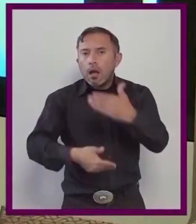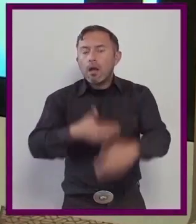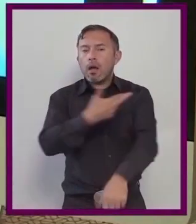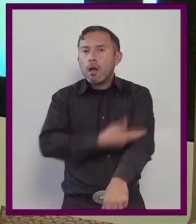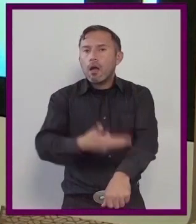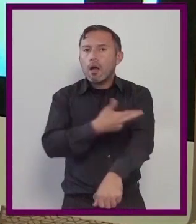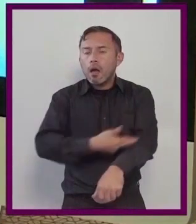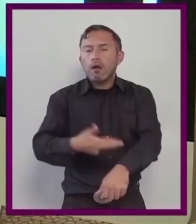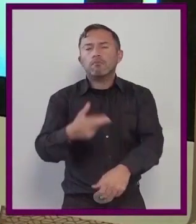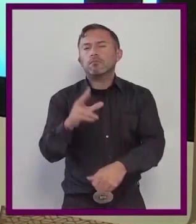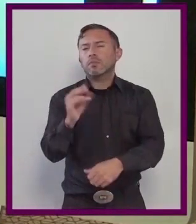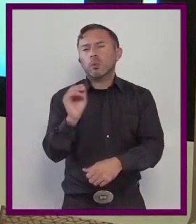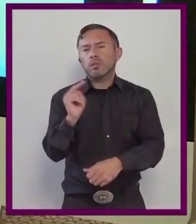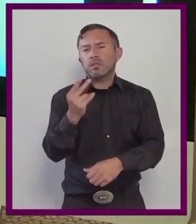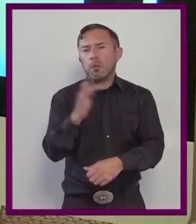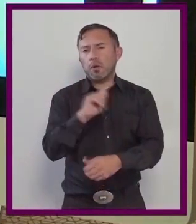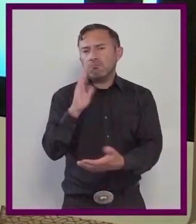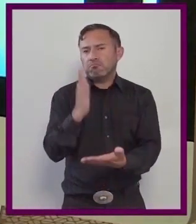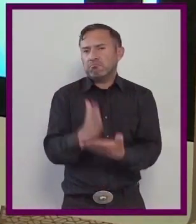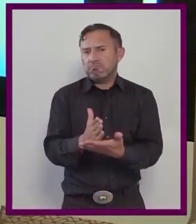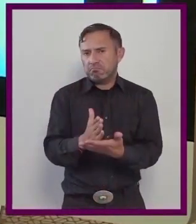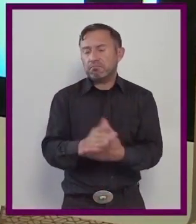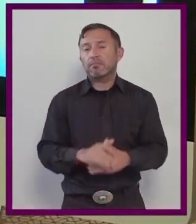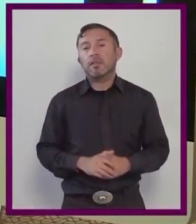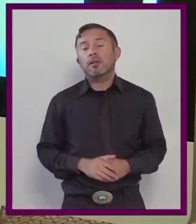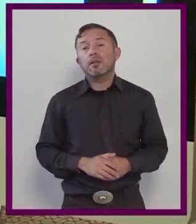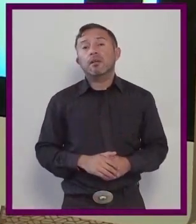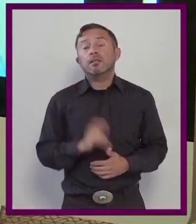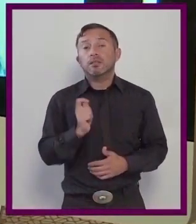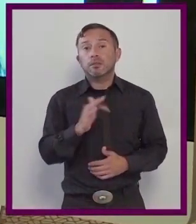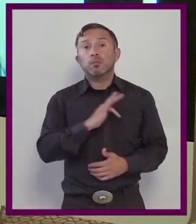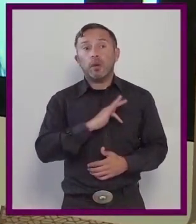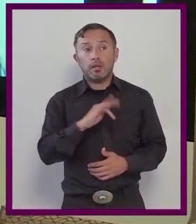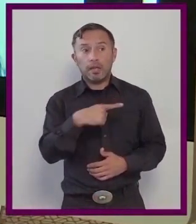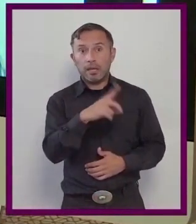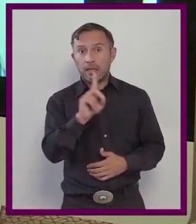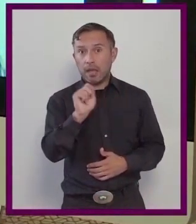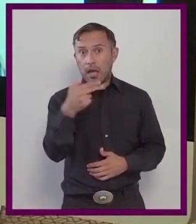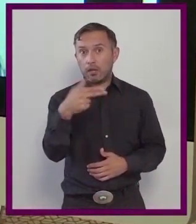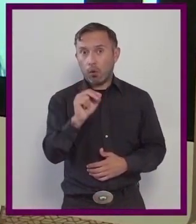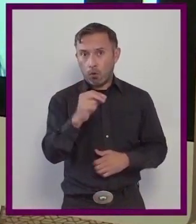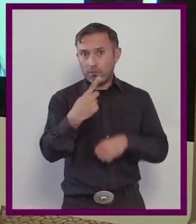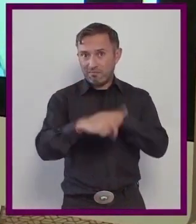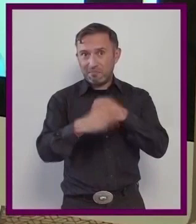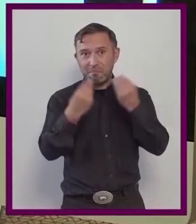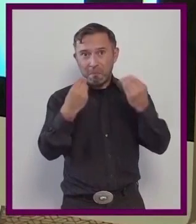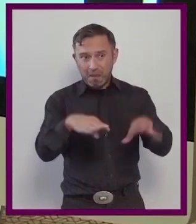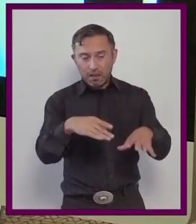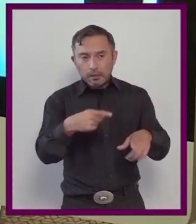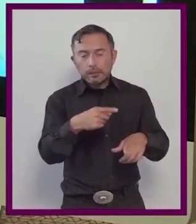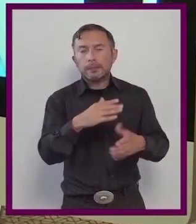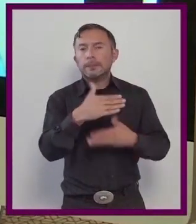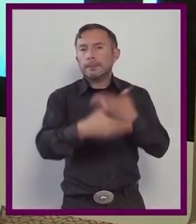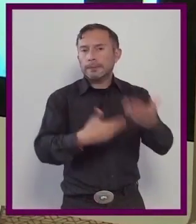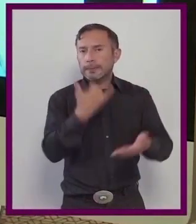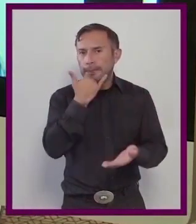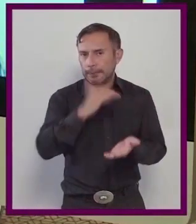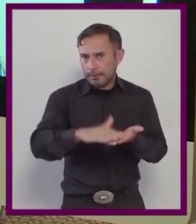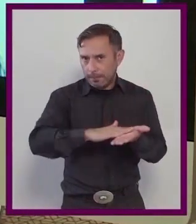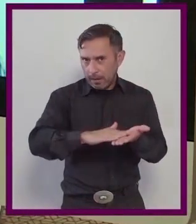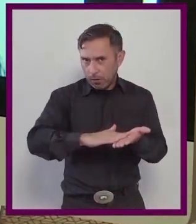suspensión condicional del proceso, por ejemplo, es que aparte de que se repare el daño, es decir,